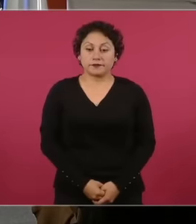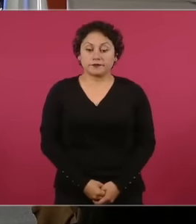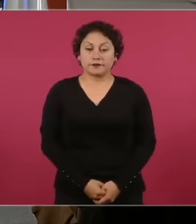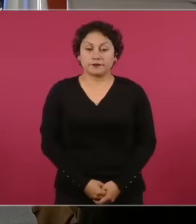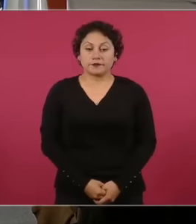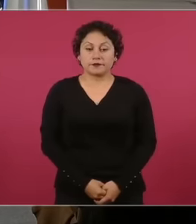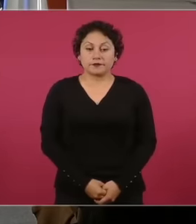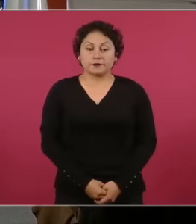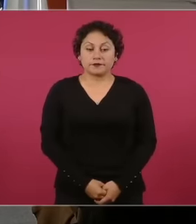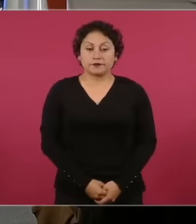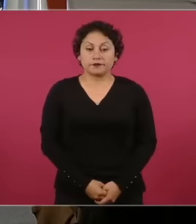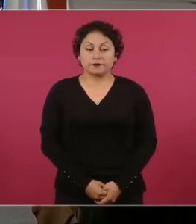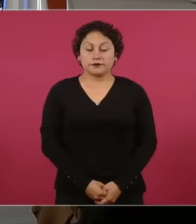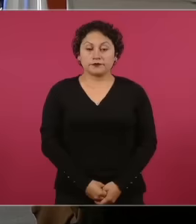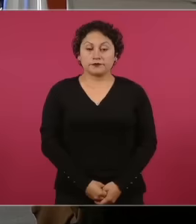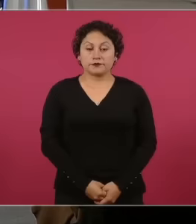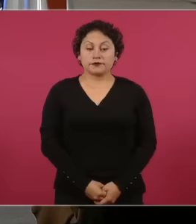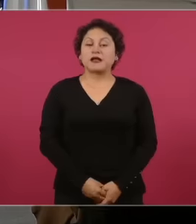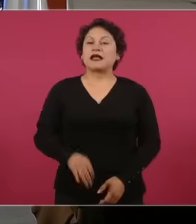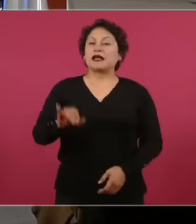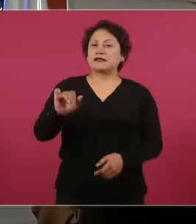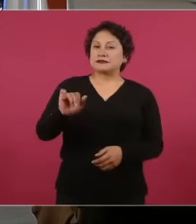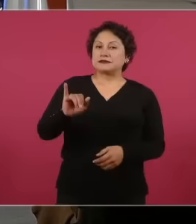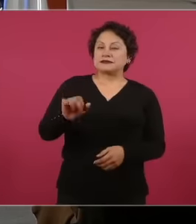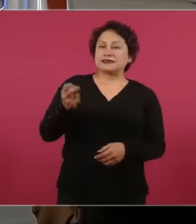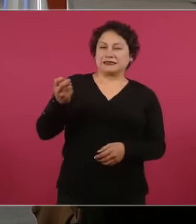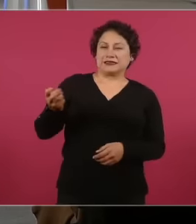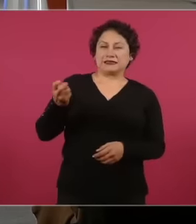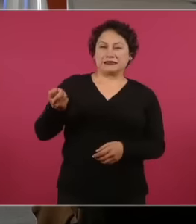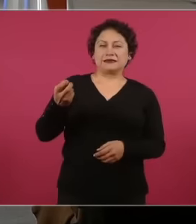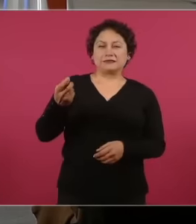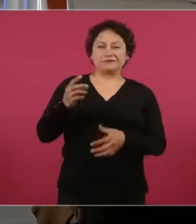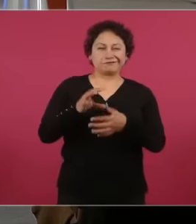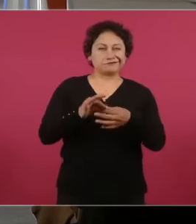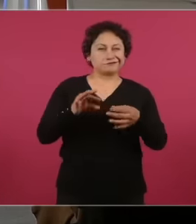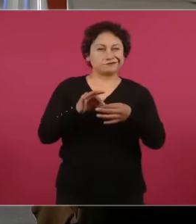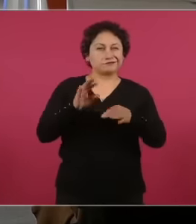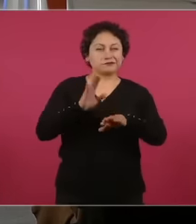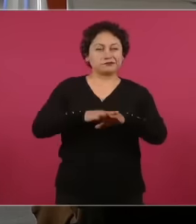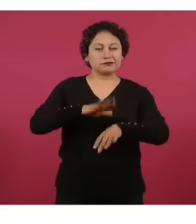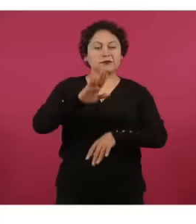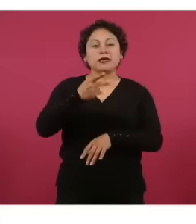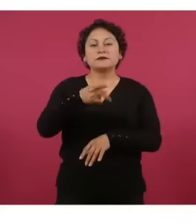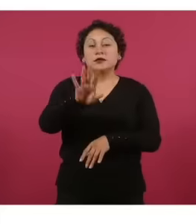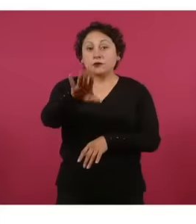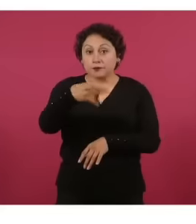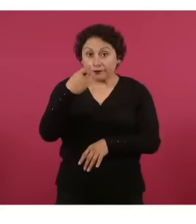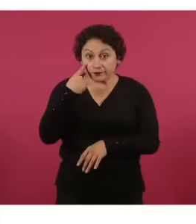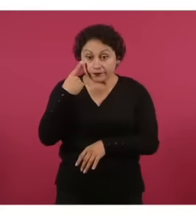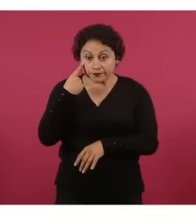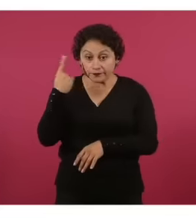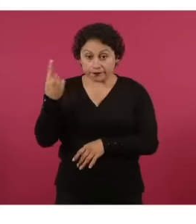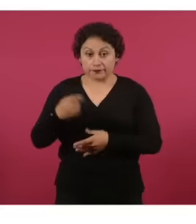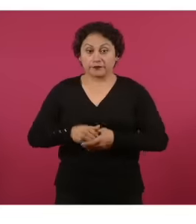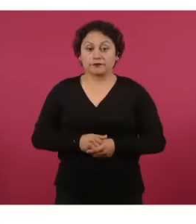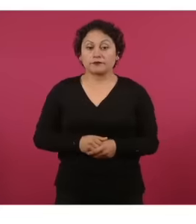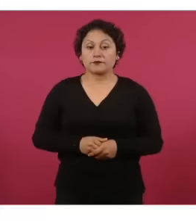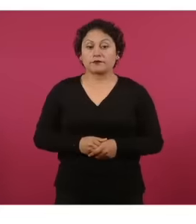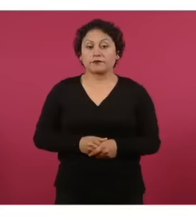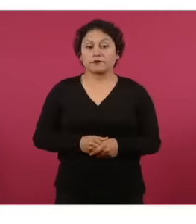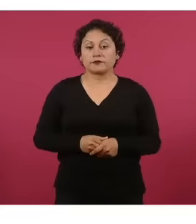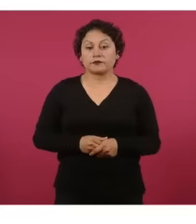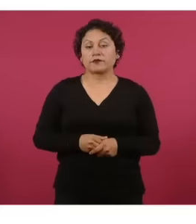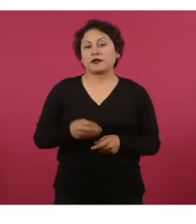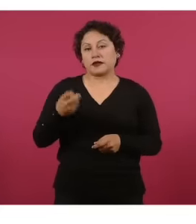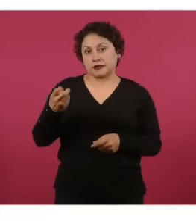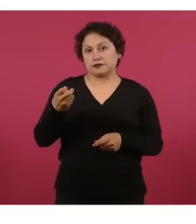Así, ah, es un, pero lo explica más, pero miren lo que dice. Esa resolución, hablando